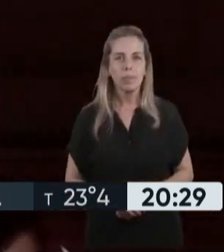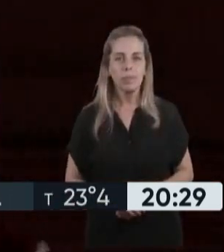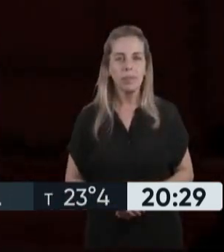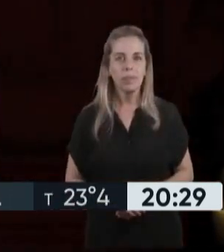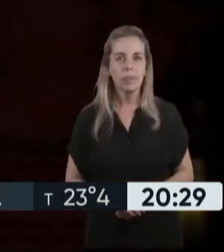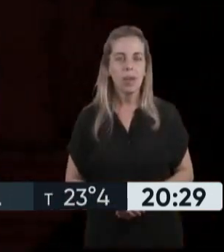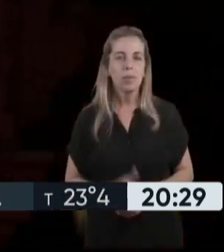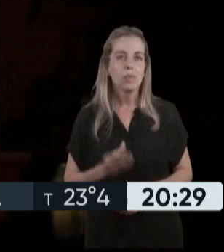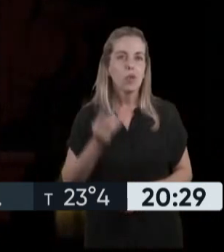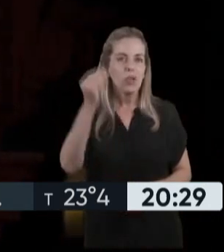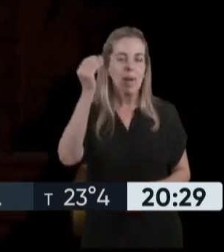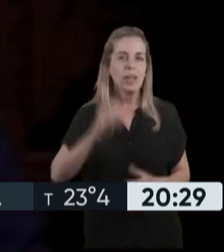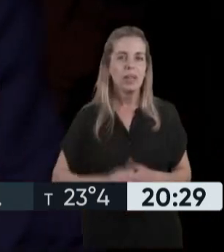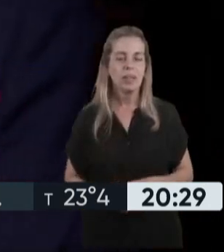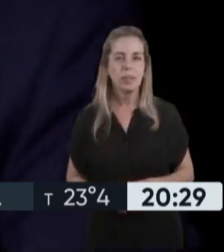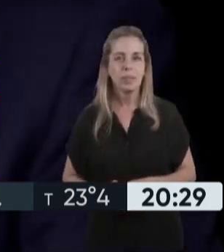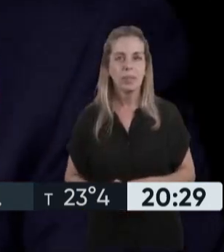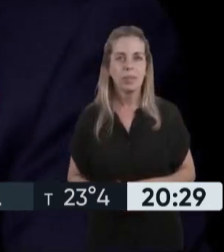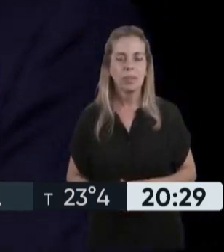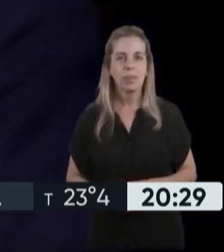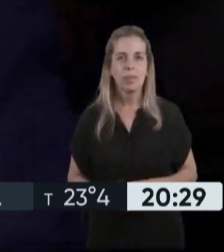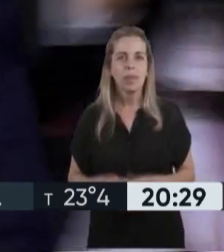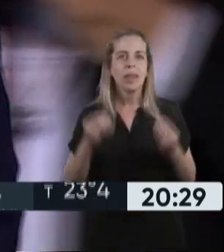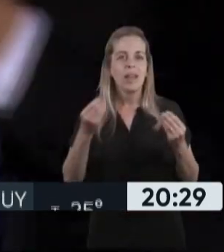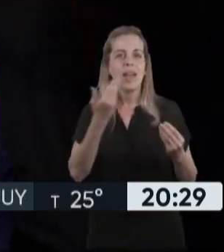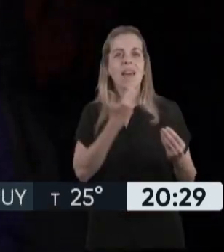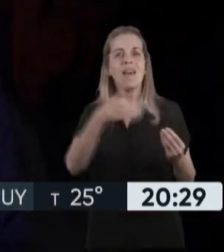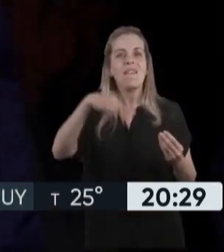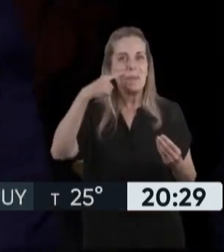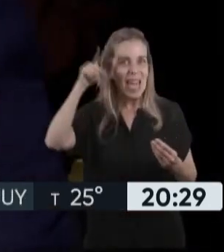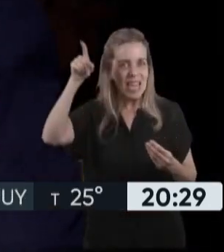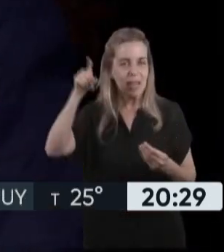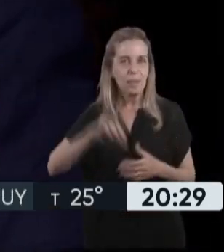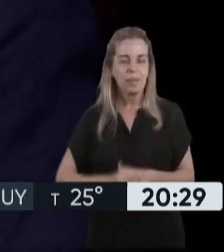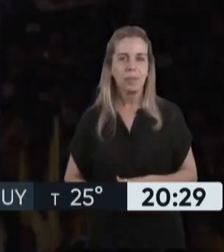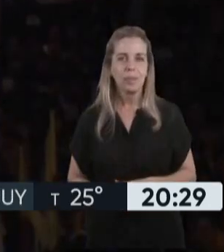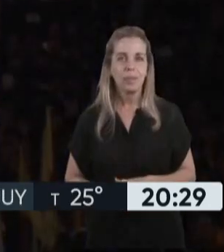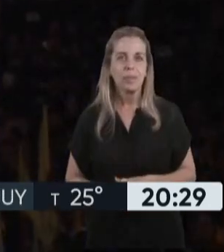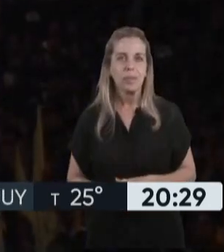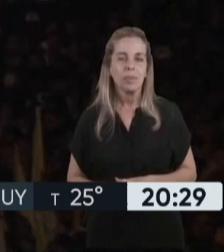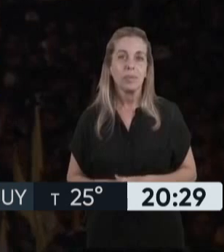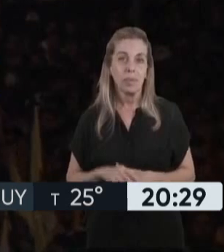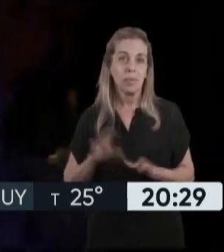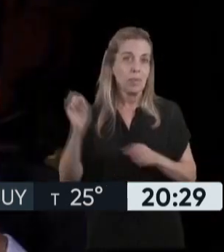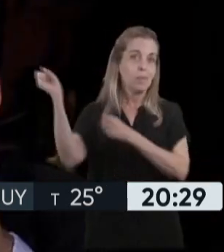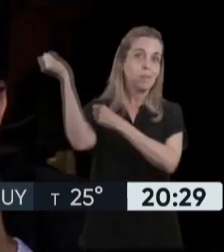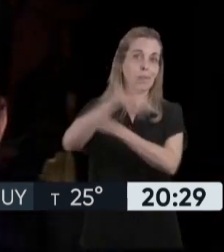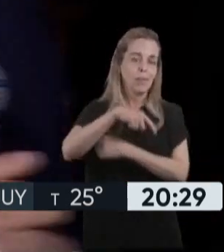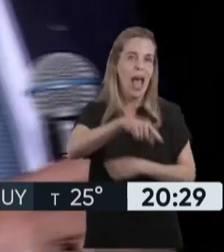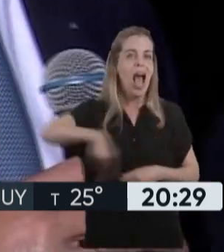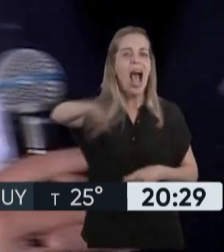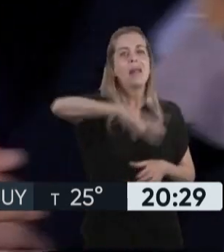que muchas veces el Fondo Monetario le soltó la mano a